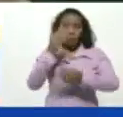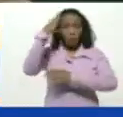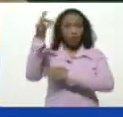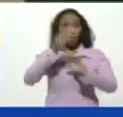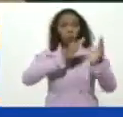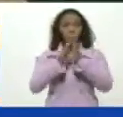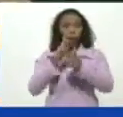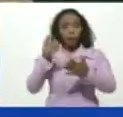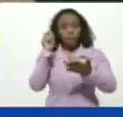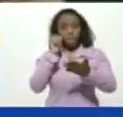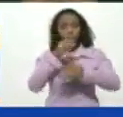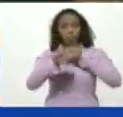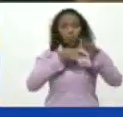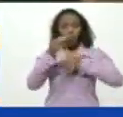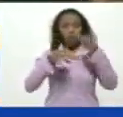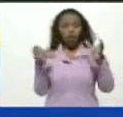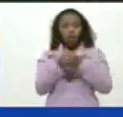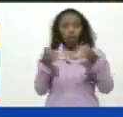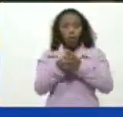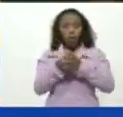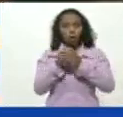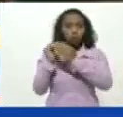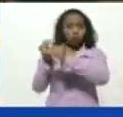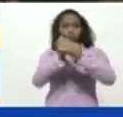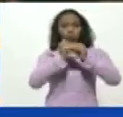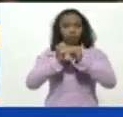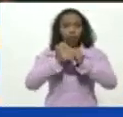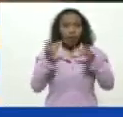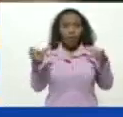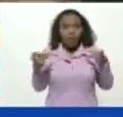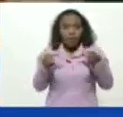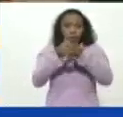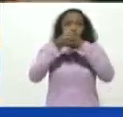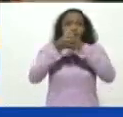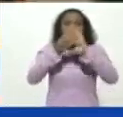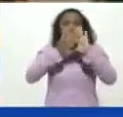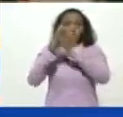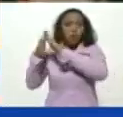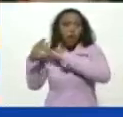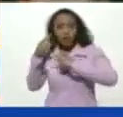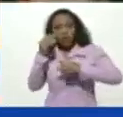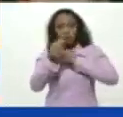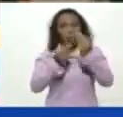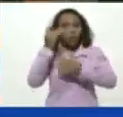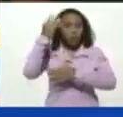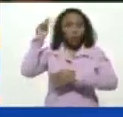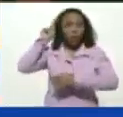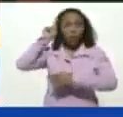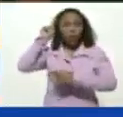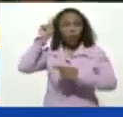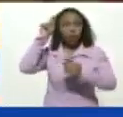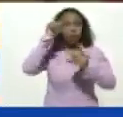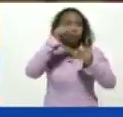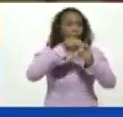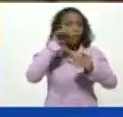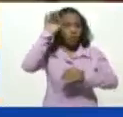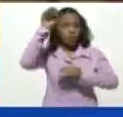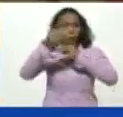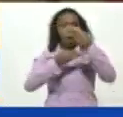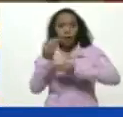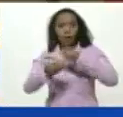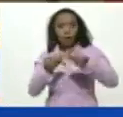comunales, del agrupamiento en comunas y de los sueños que tenía hacia el futuro. Y el sueño principal del